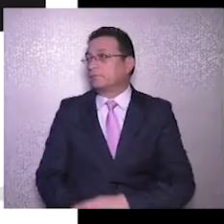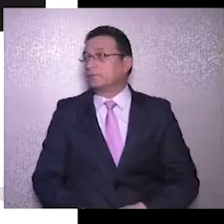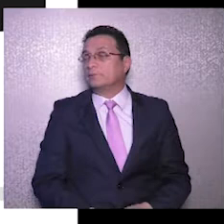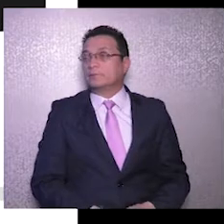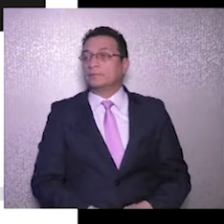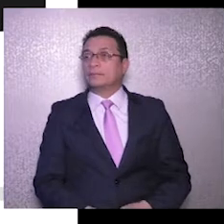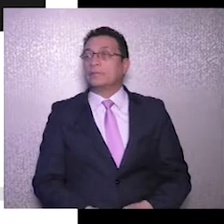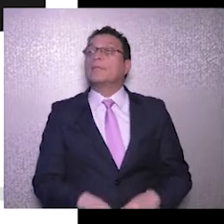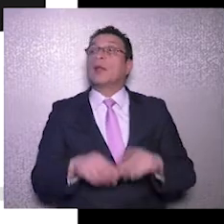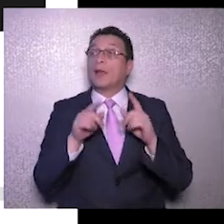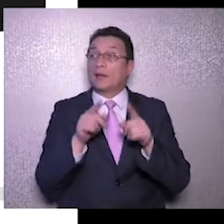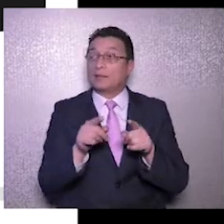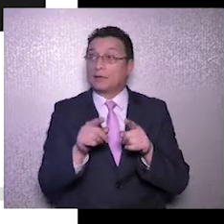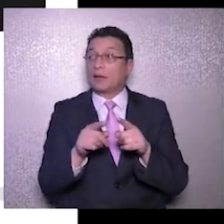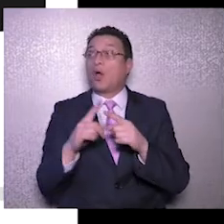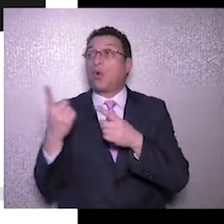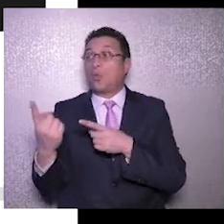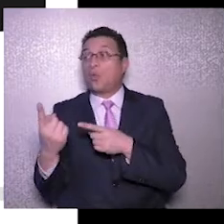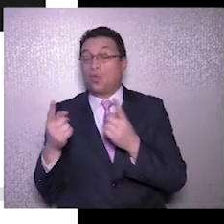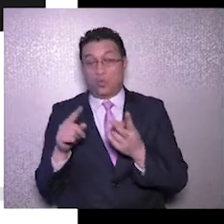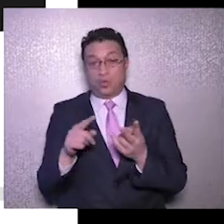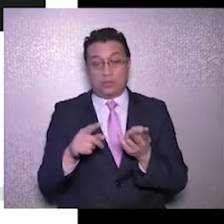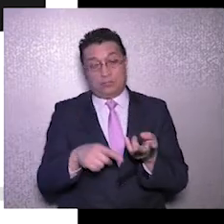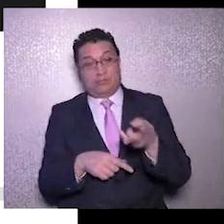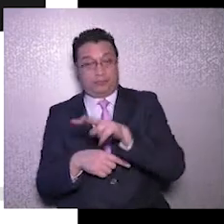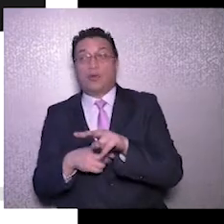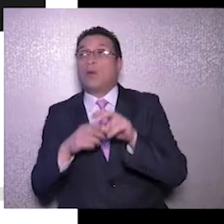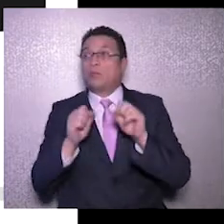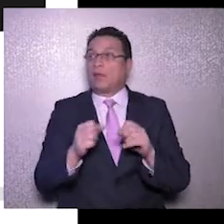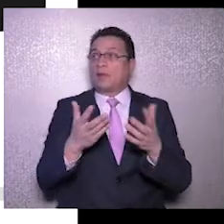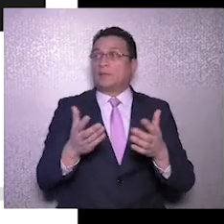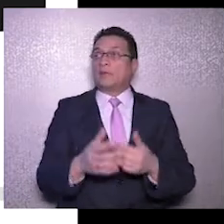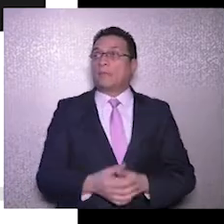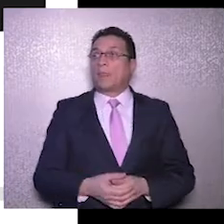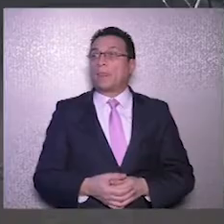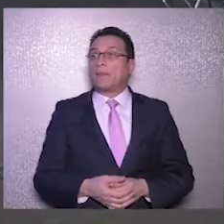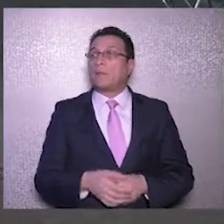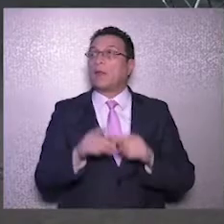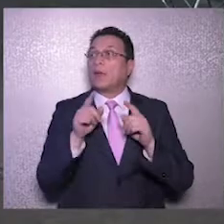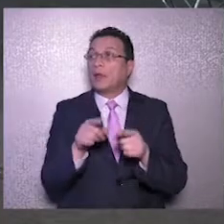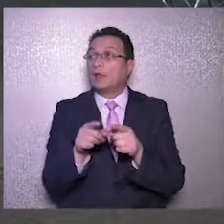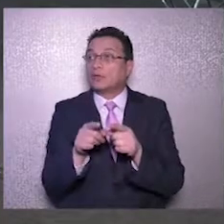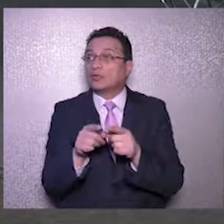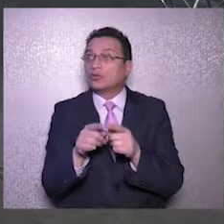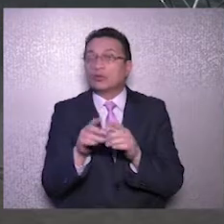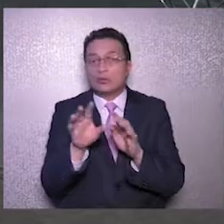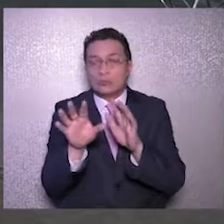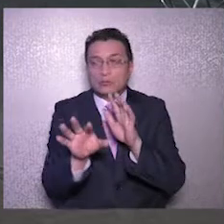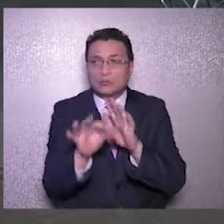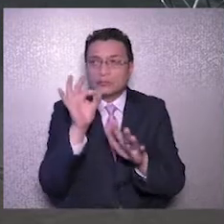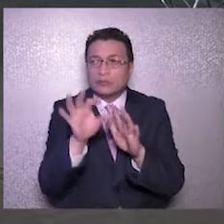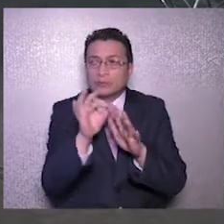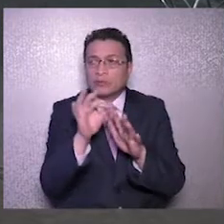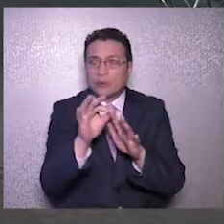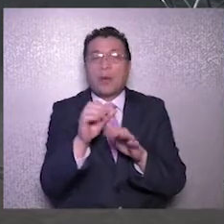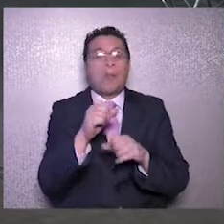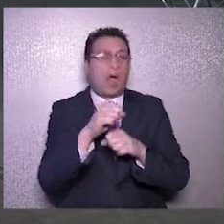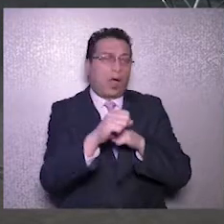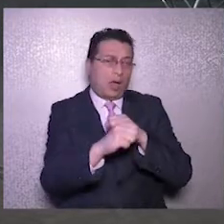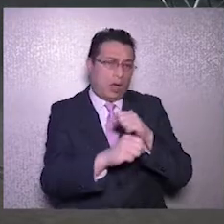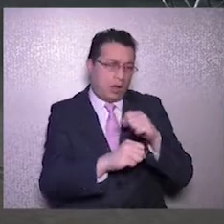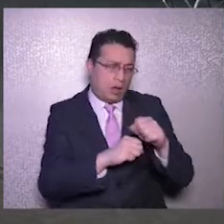Y aunque no lo crean, resolviendo esa ecuación. Y para llegar a eso, pasaron decenas de